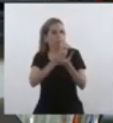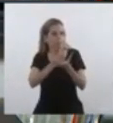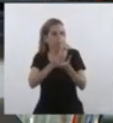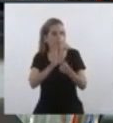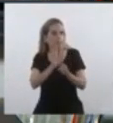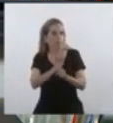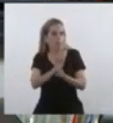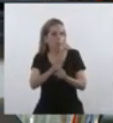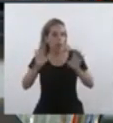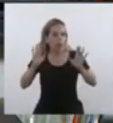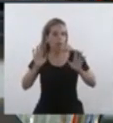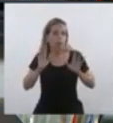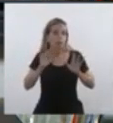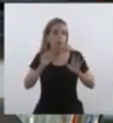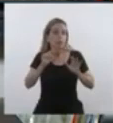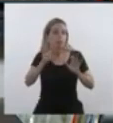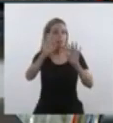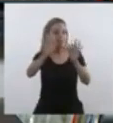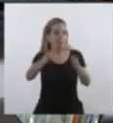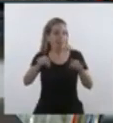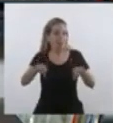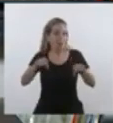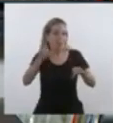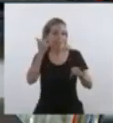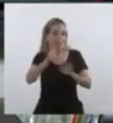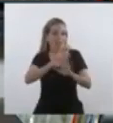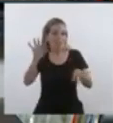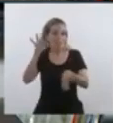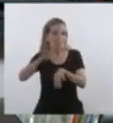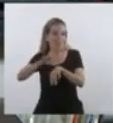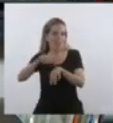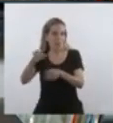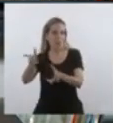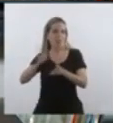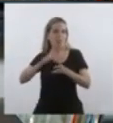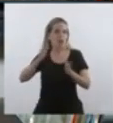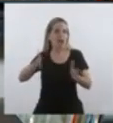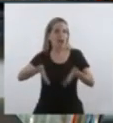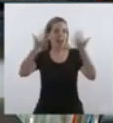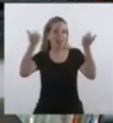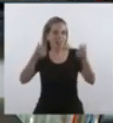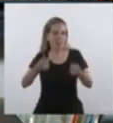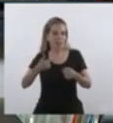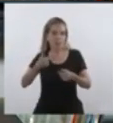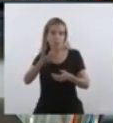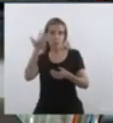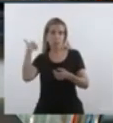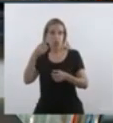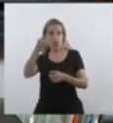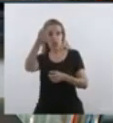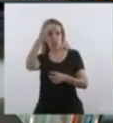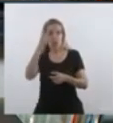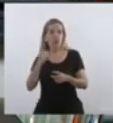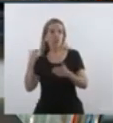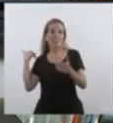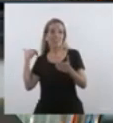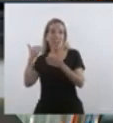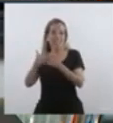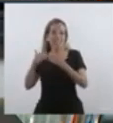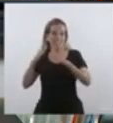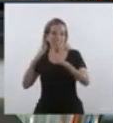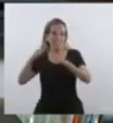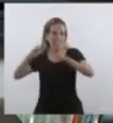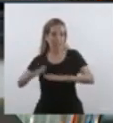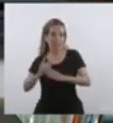Saben ustedes que recién hoy he sido de alta después de estar 12 días aislados por haberme